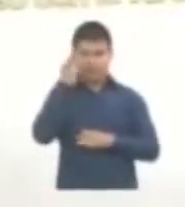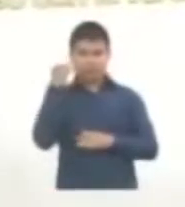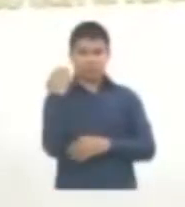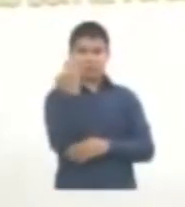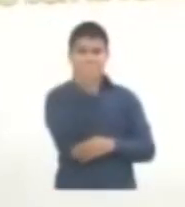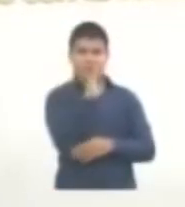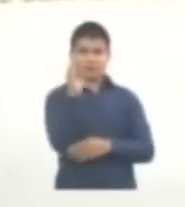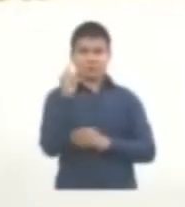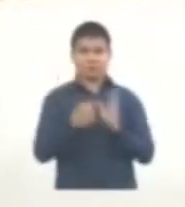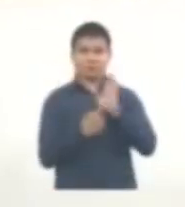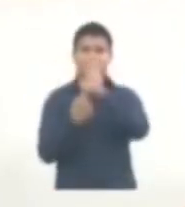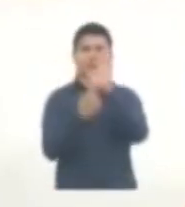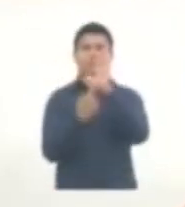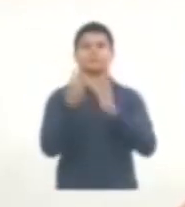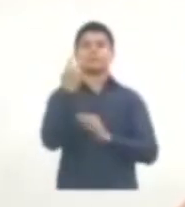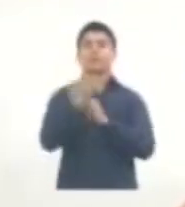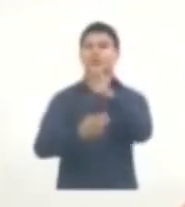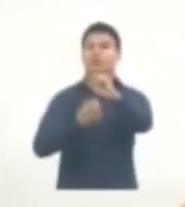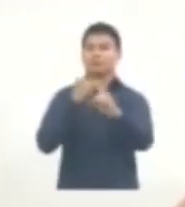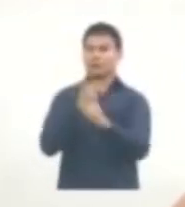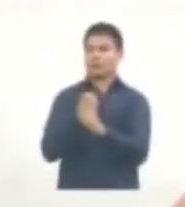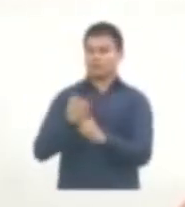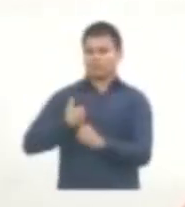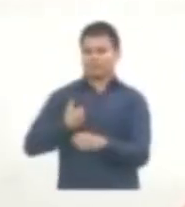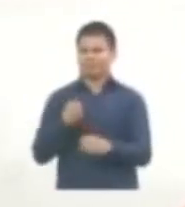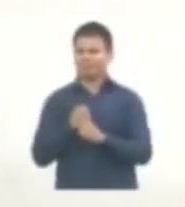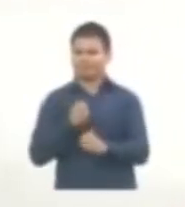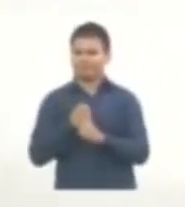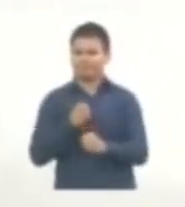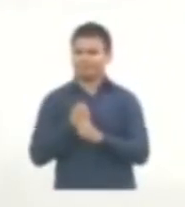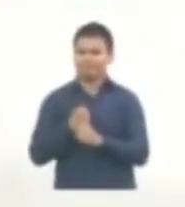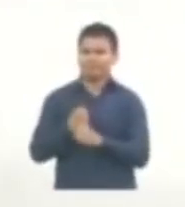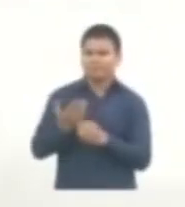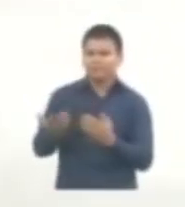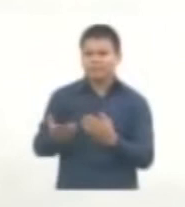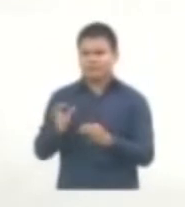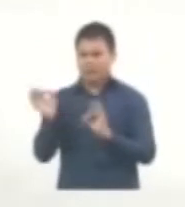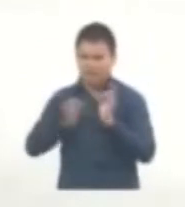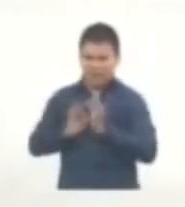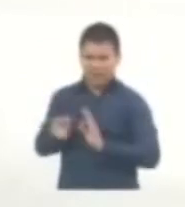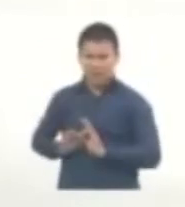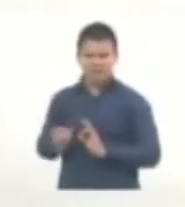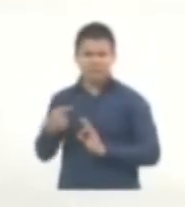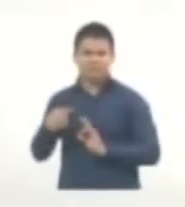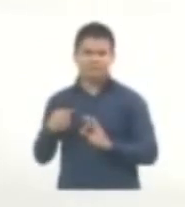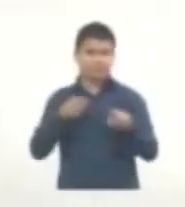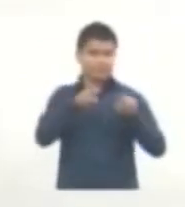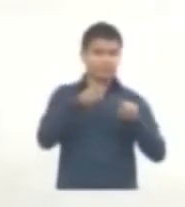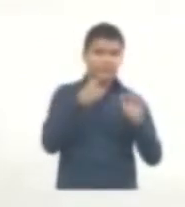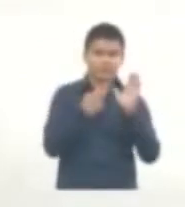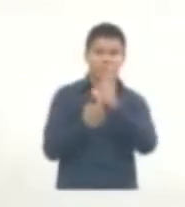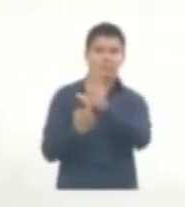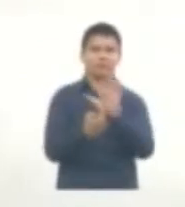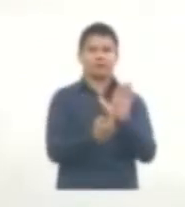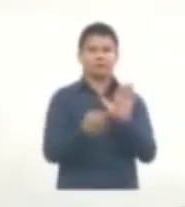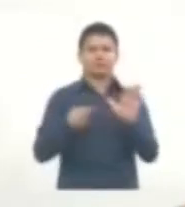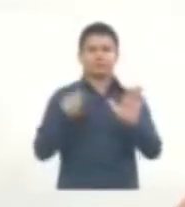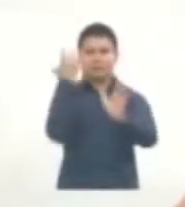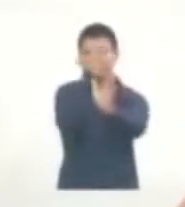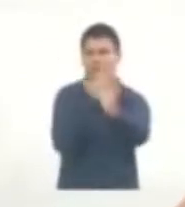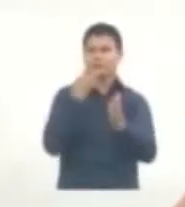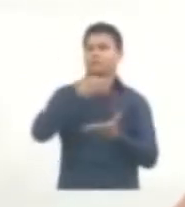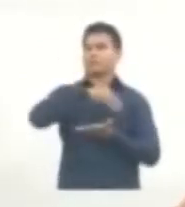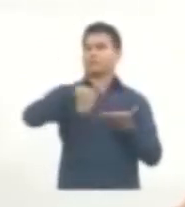alto. Prácticamente 2 años me vengo preparando, principalmente un concurso que llamado Nuestra Belleza Teen